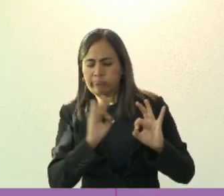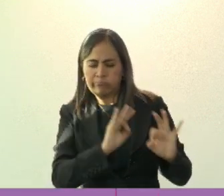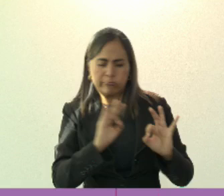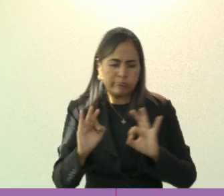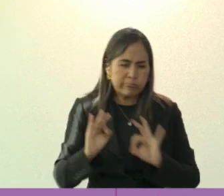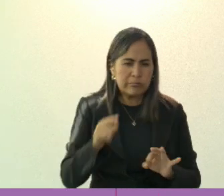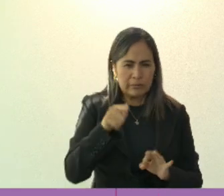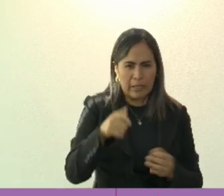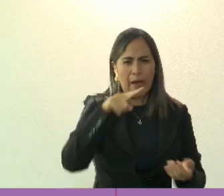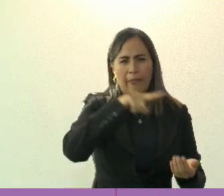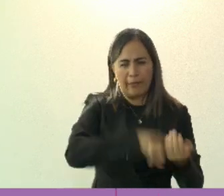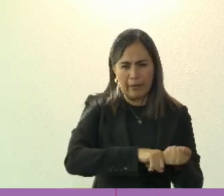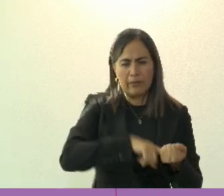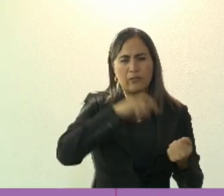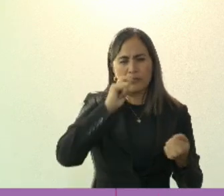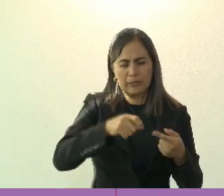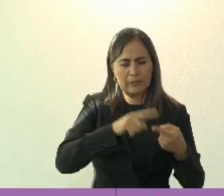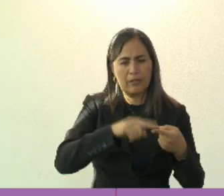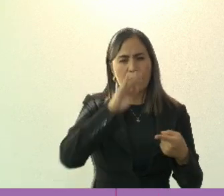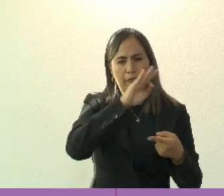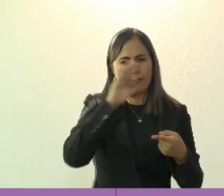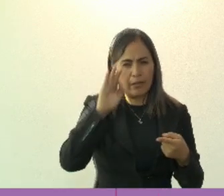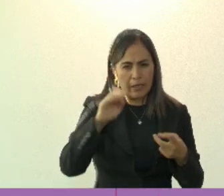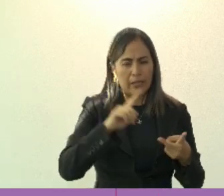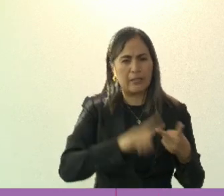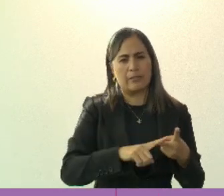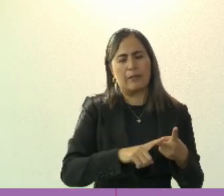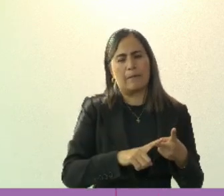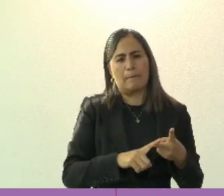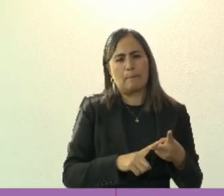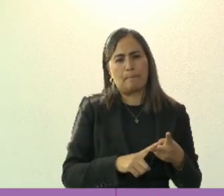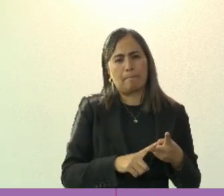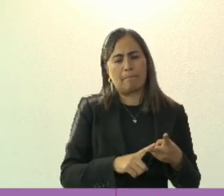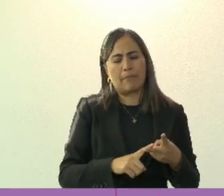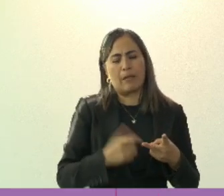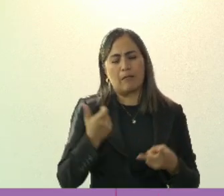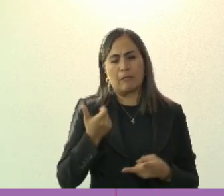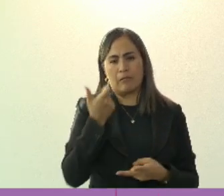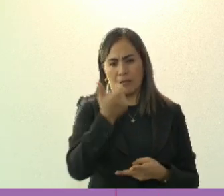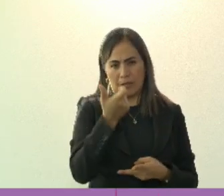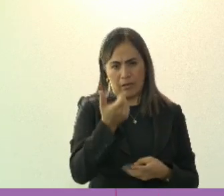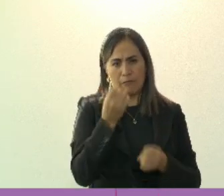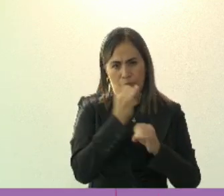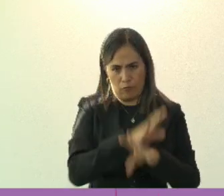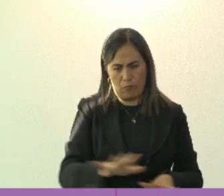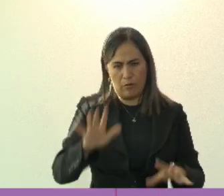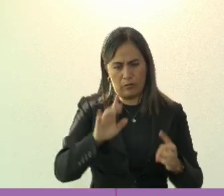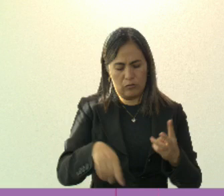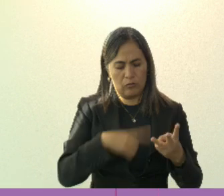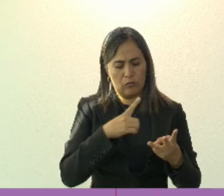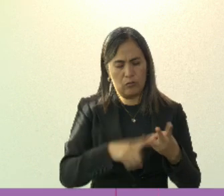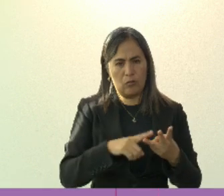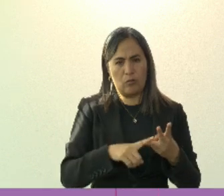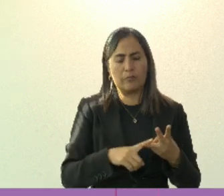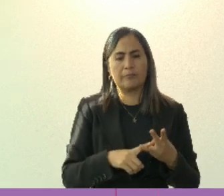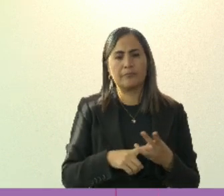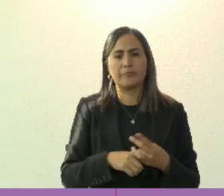estratégicos se relacionan con la cronología, con el término financiero, ¿sí? El